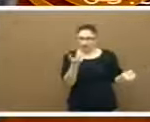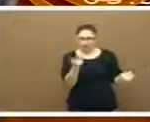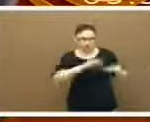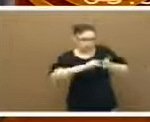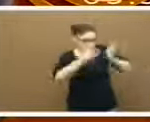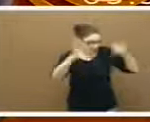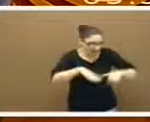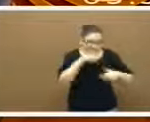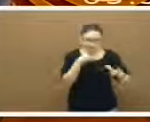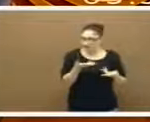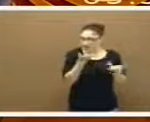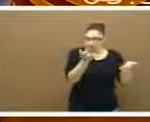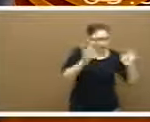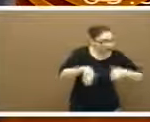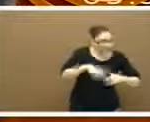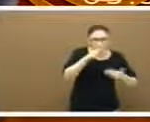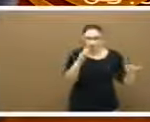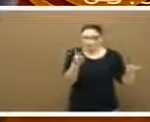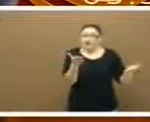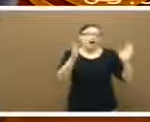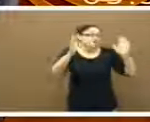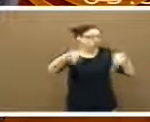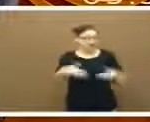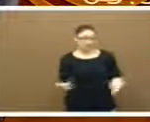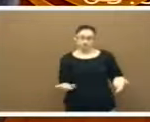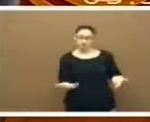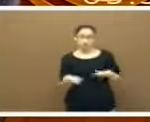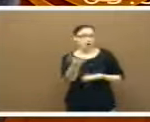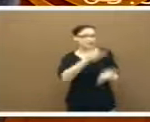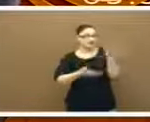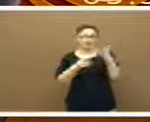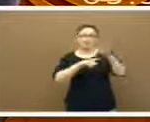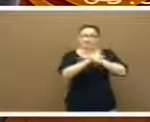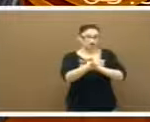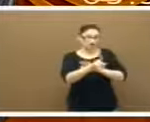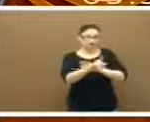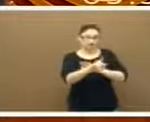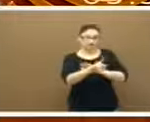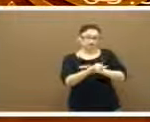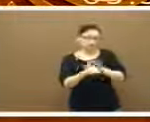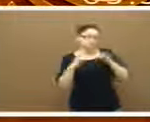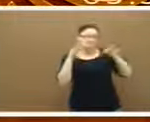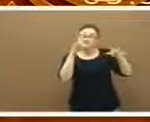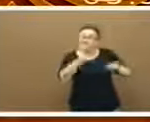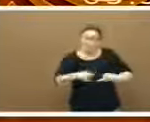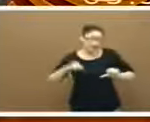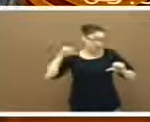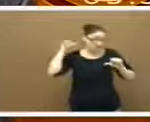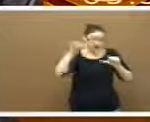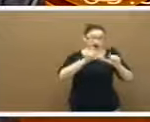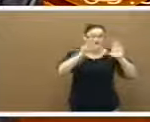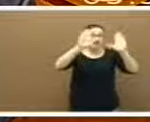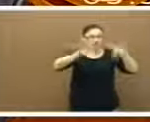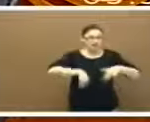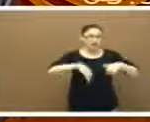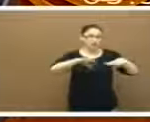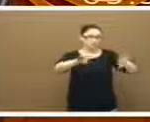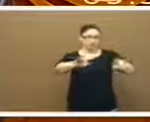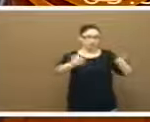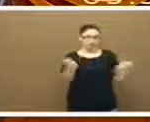y, al final, la cooperación al desarrollo, como viene siendo lo habitual, quedará prácticamente en nada. Y para eso hay dos